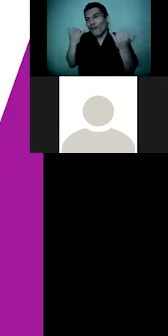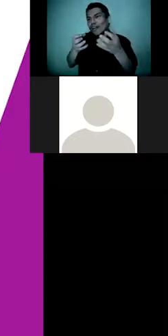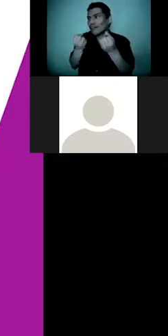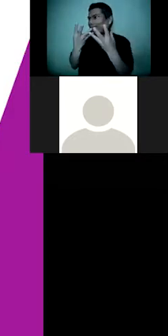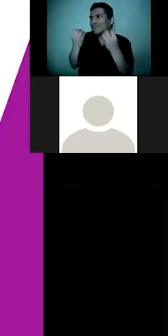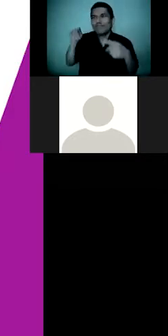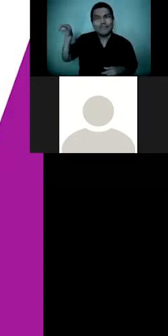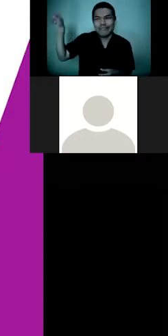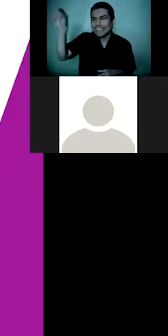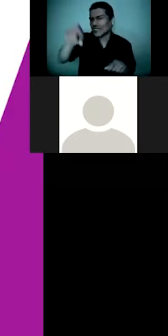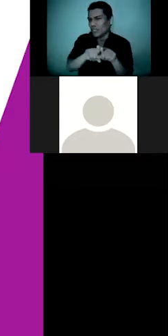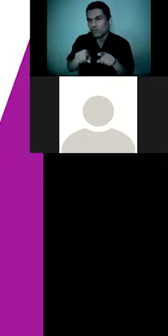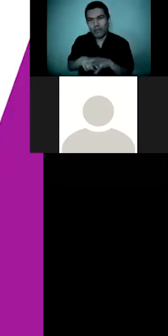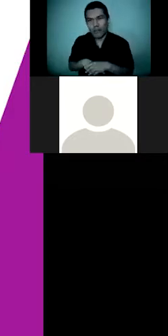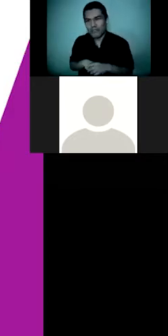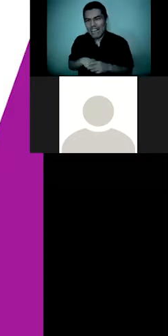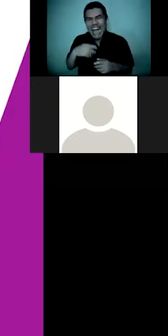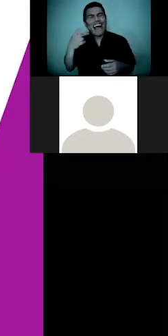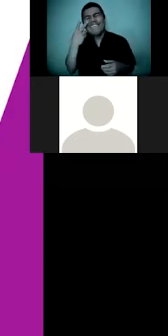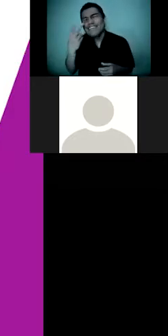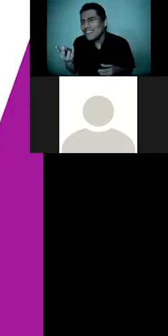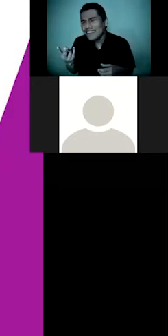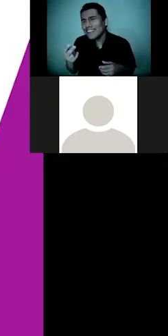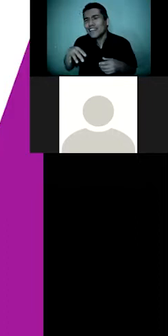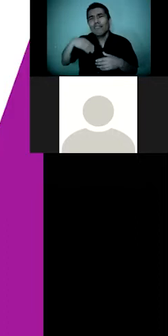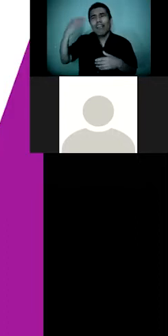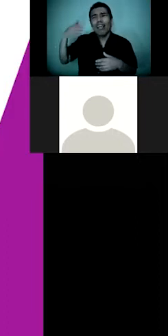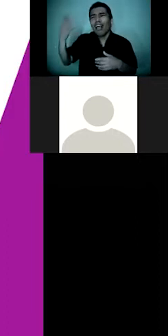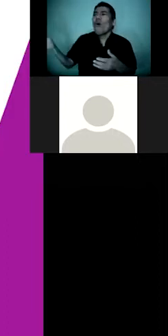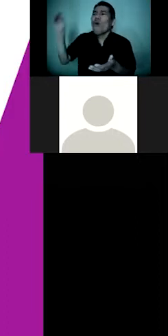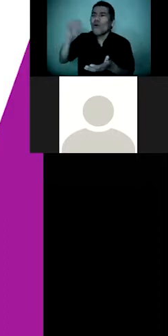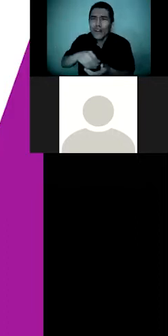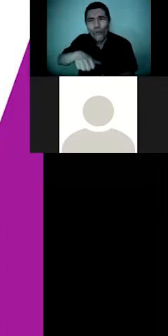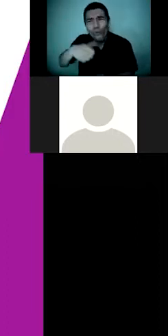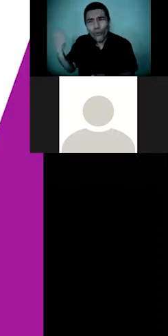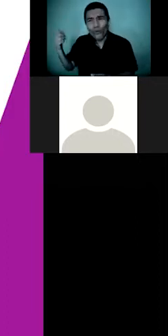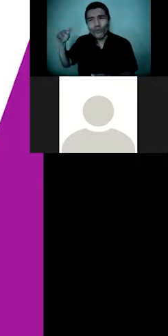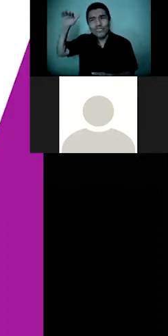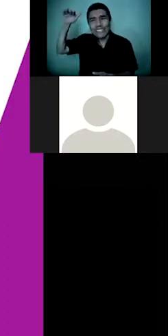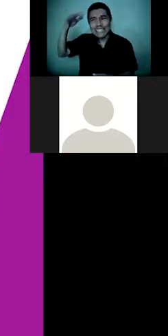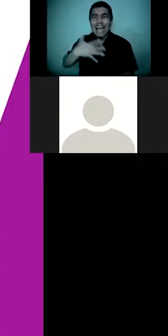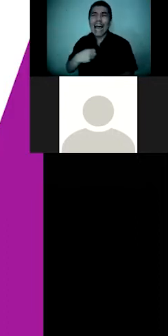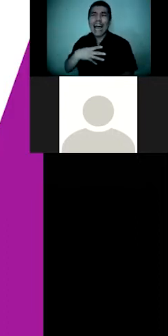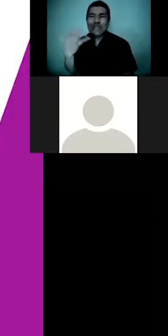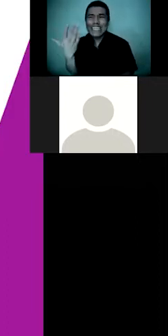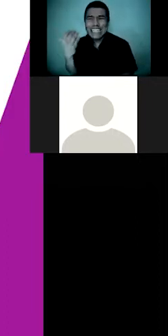otra. Esas son las razones por las cuales se necesita, ¿no? A veces